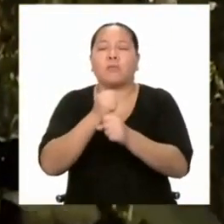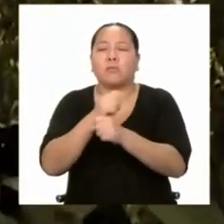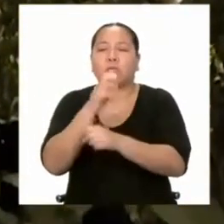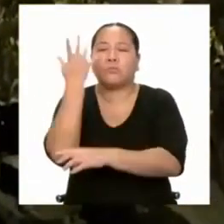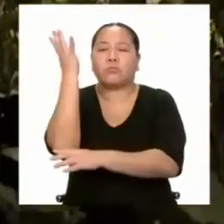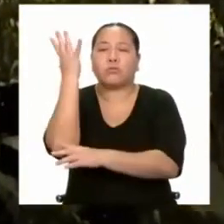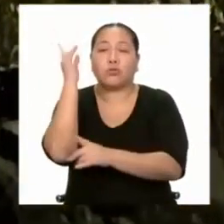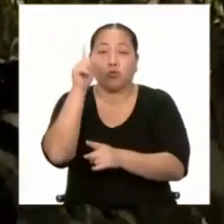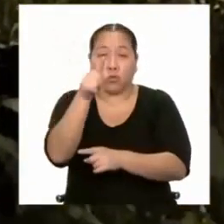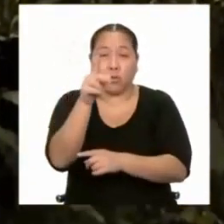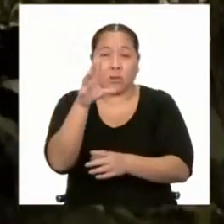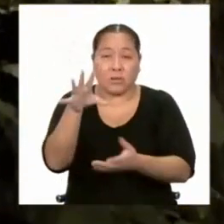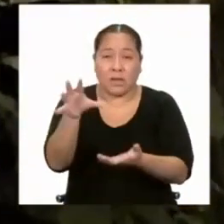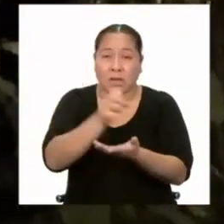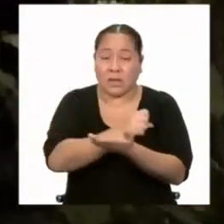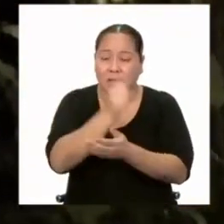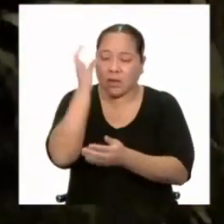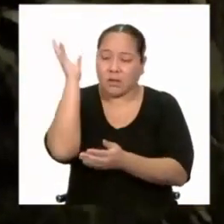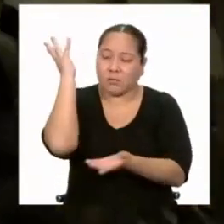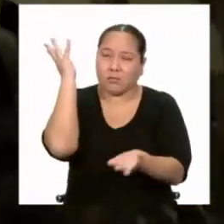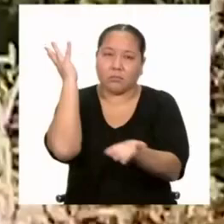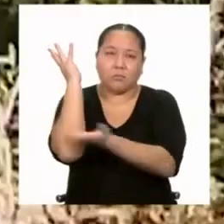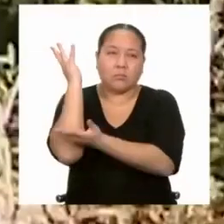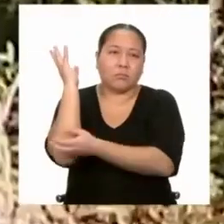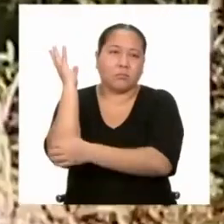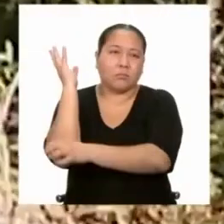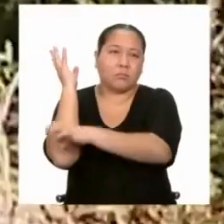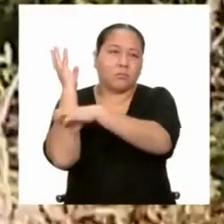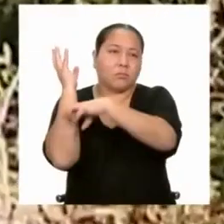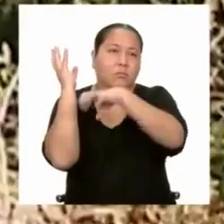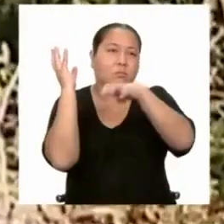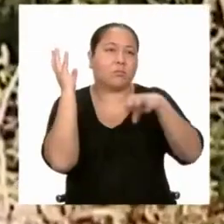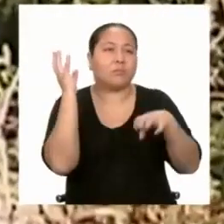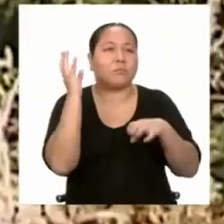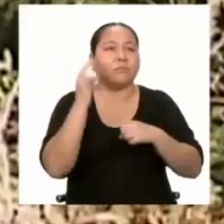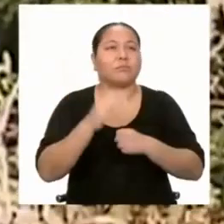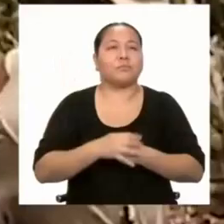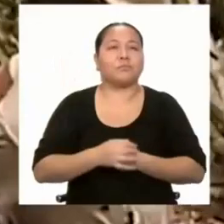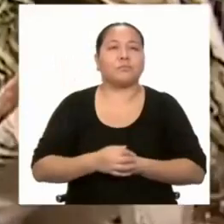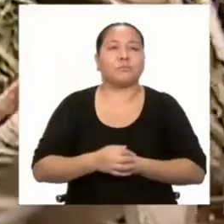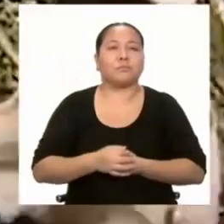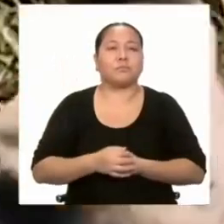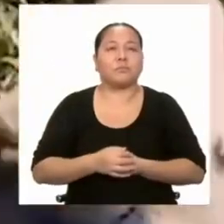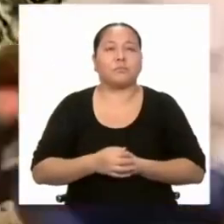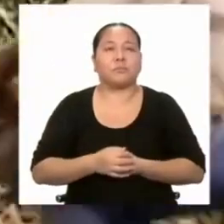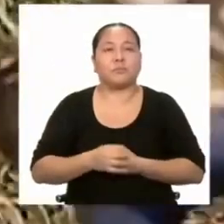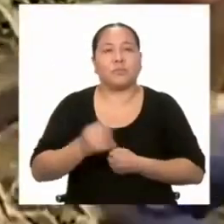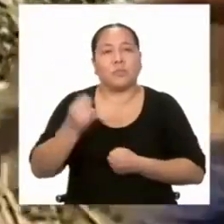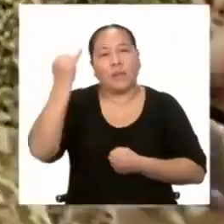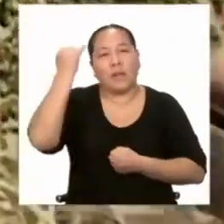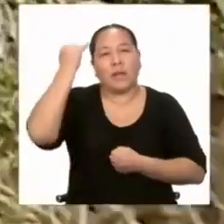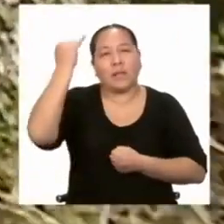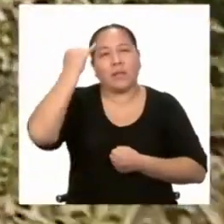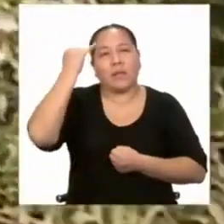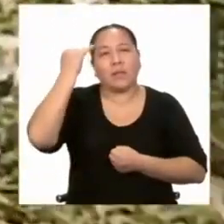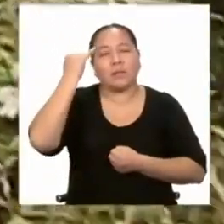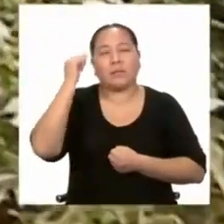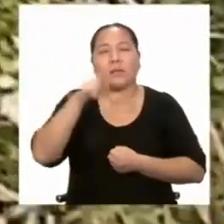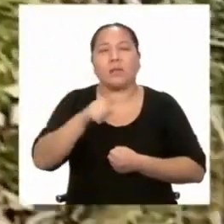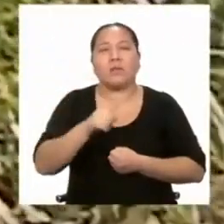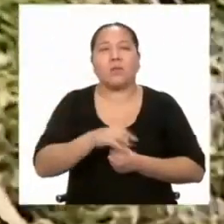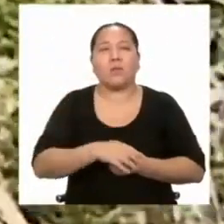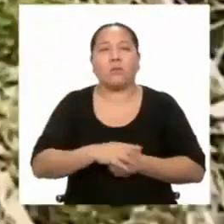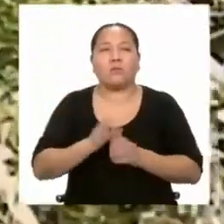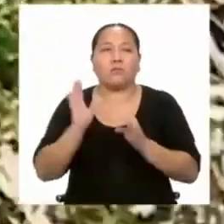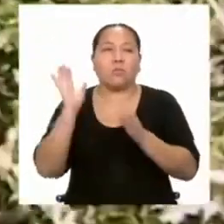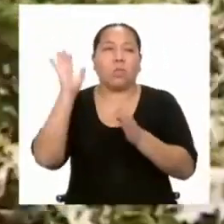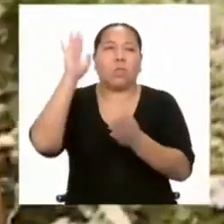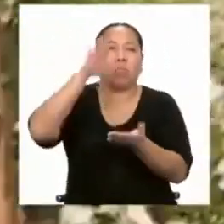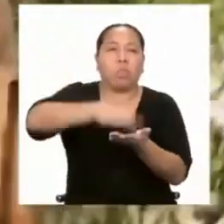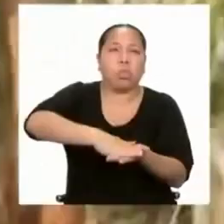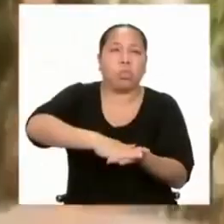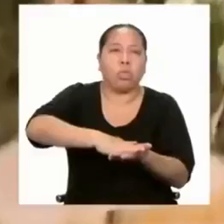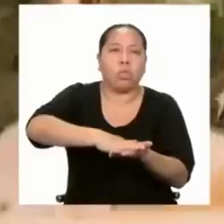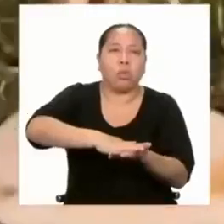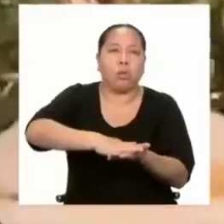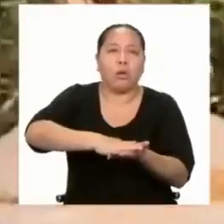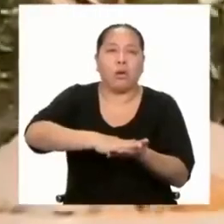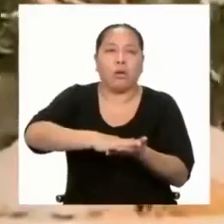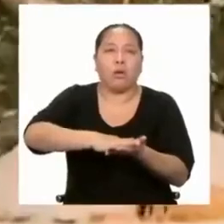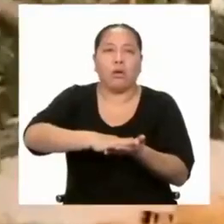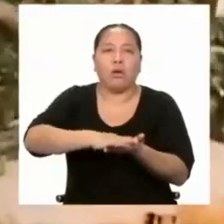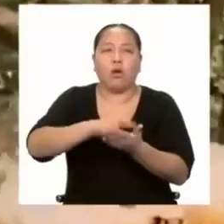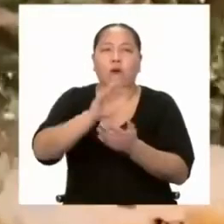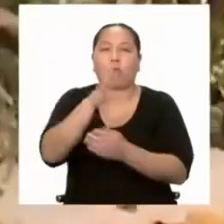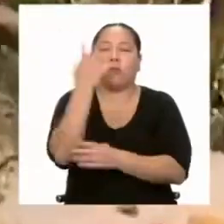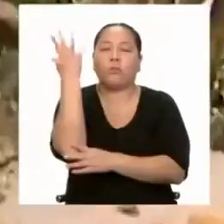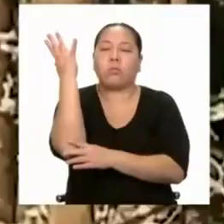a sacar un árbol y cuando vas a sacar ese árbol, la idea es que no te tumbes cuatro para sacar ese árbol, que tengas mucho más cuidado, por